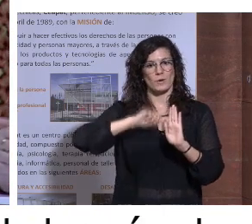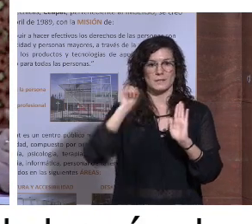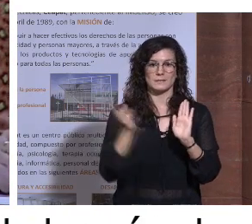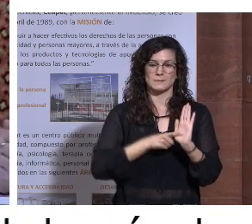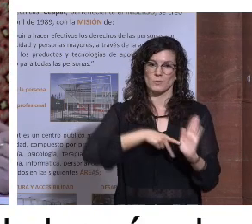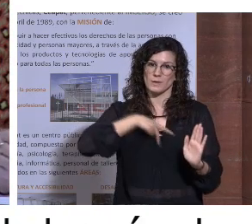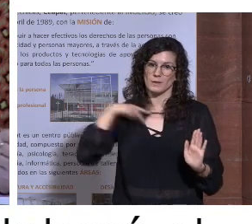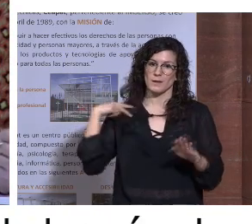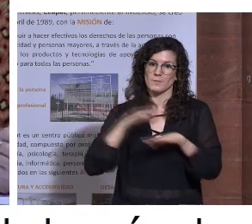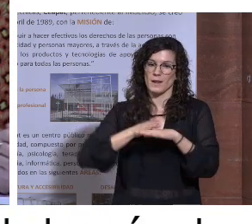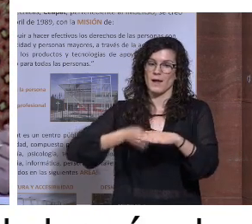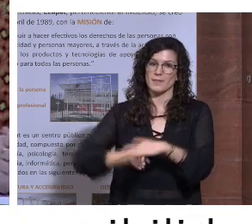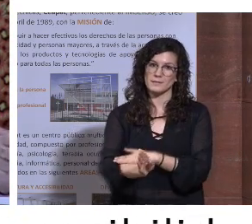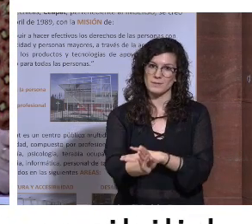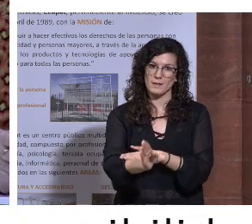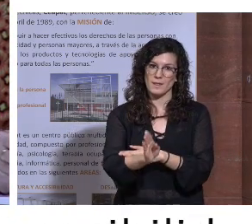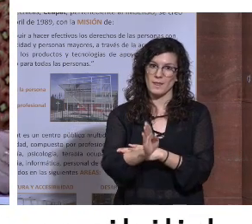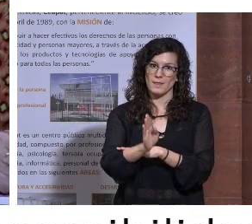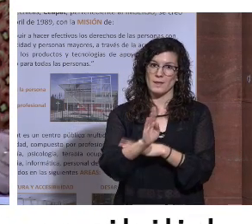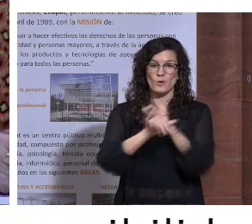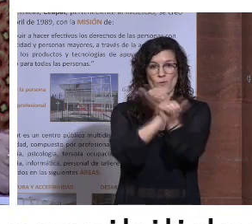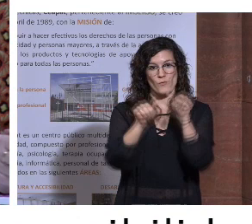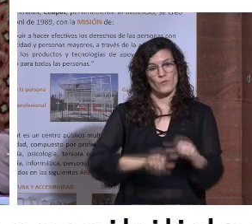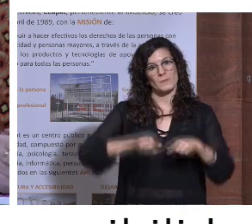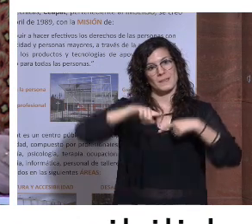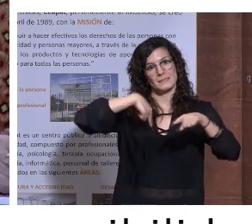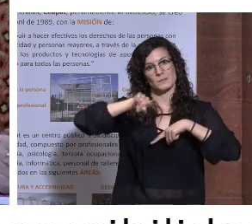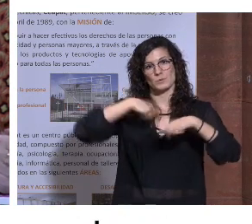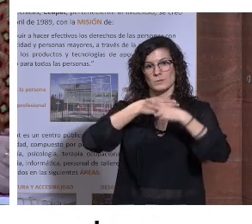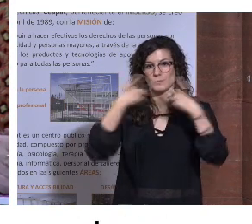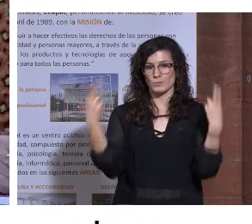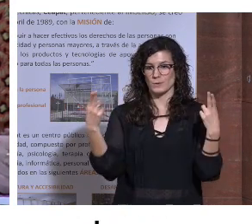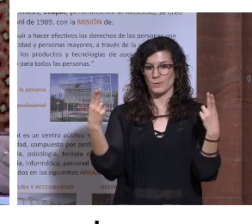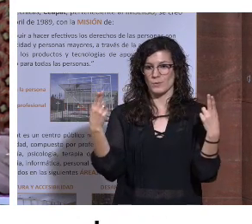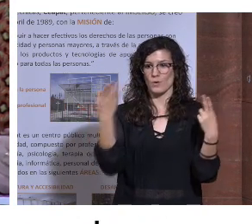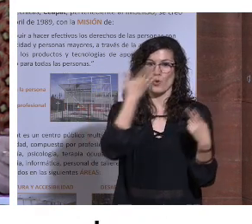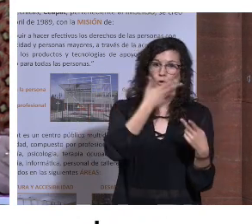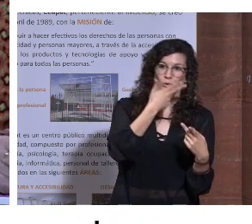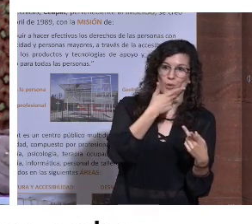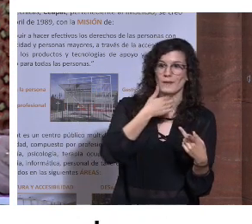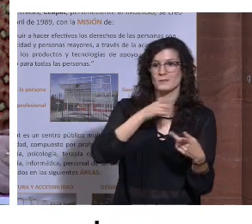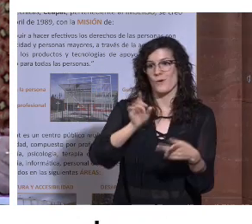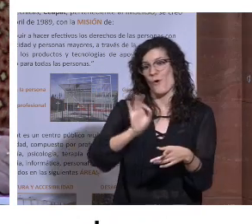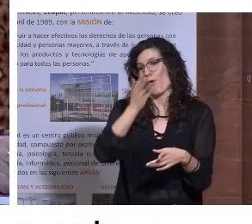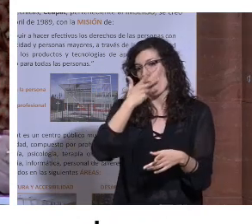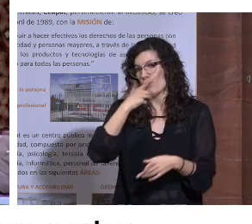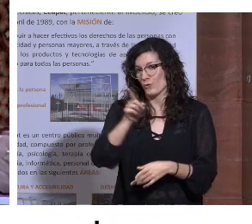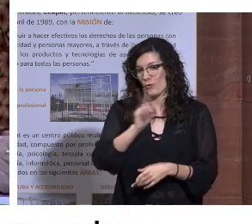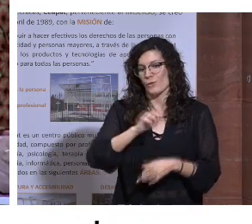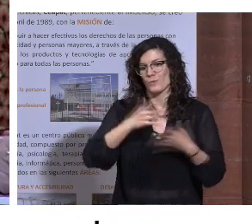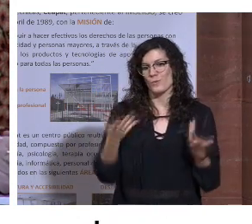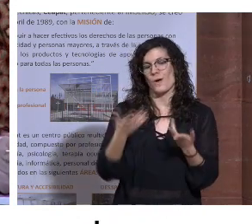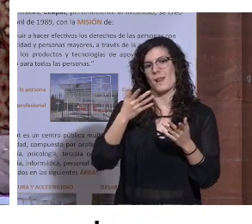accesibilidad en los diferentes modos de transporte público, el conocido o no Real Decreto